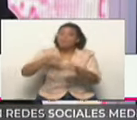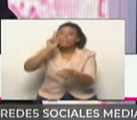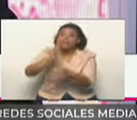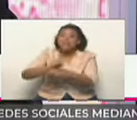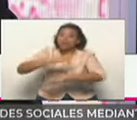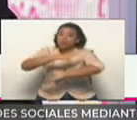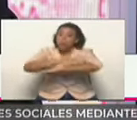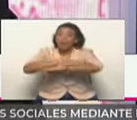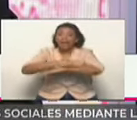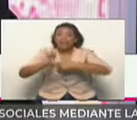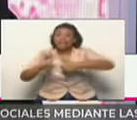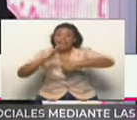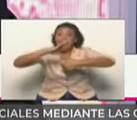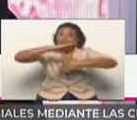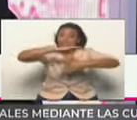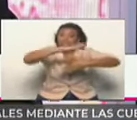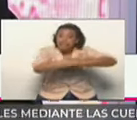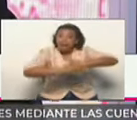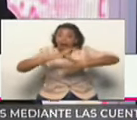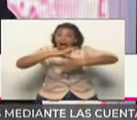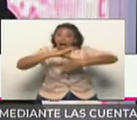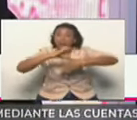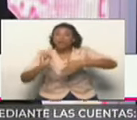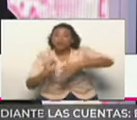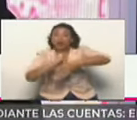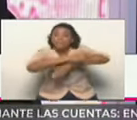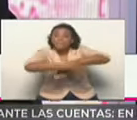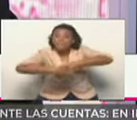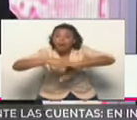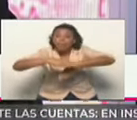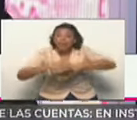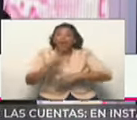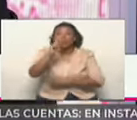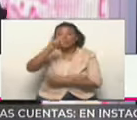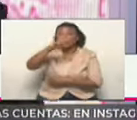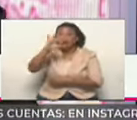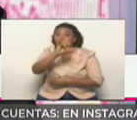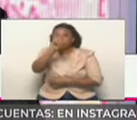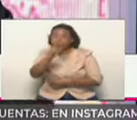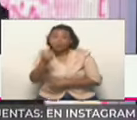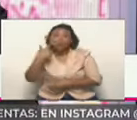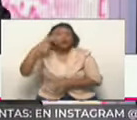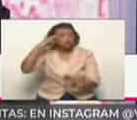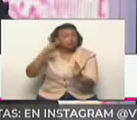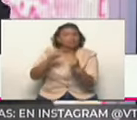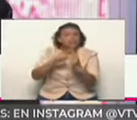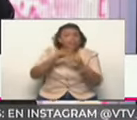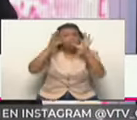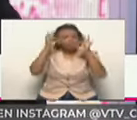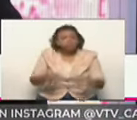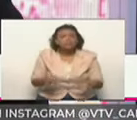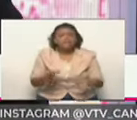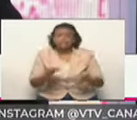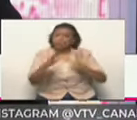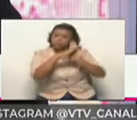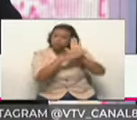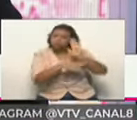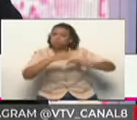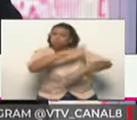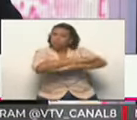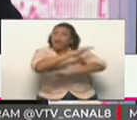la CELAC, a los principios de la UNASUR y a los principios que conocemos de manera directa que ha